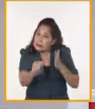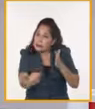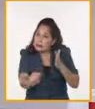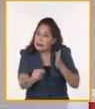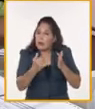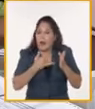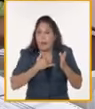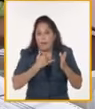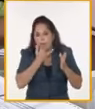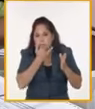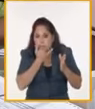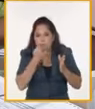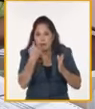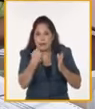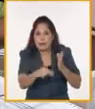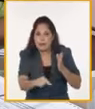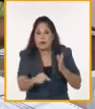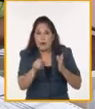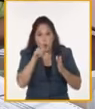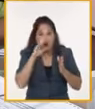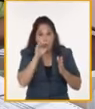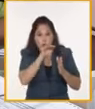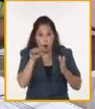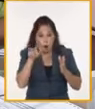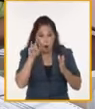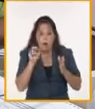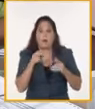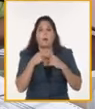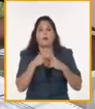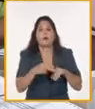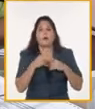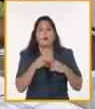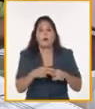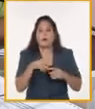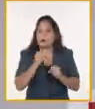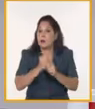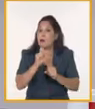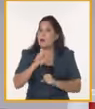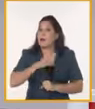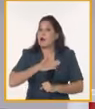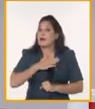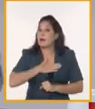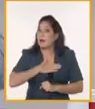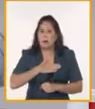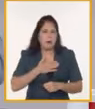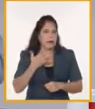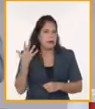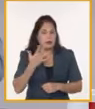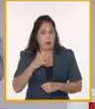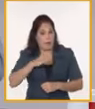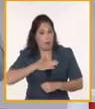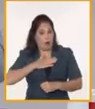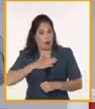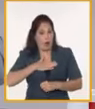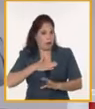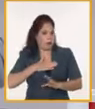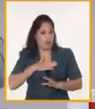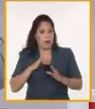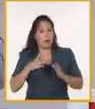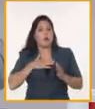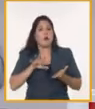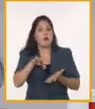que que lo resuelve estas normas nuevas porque los trabajadores por cuenta propia van a ser los que son propietarios de